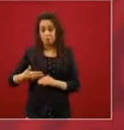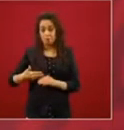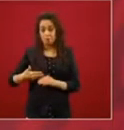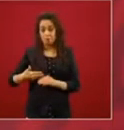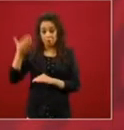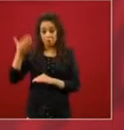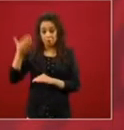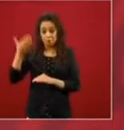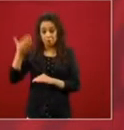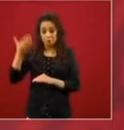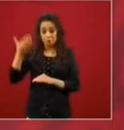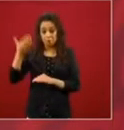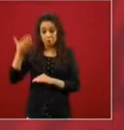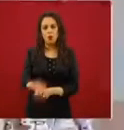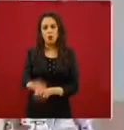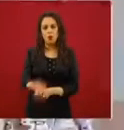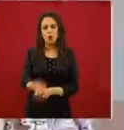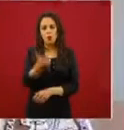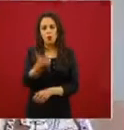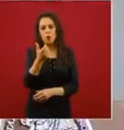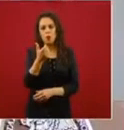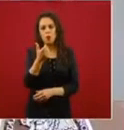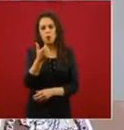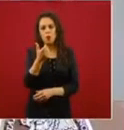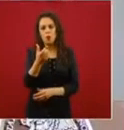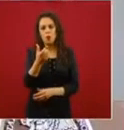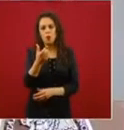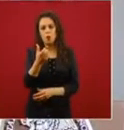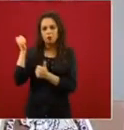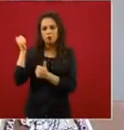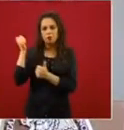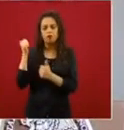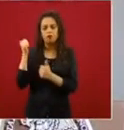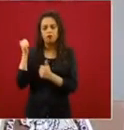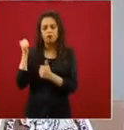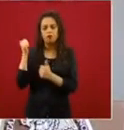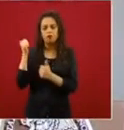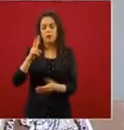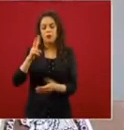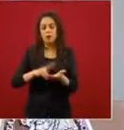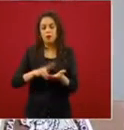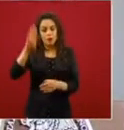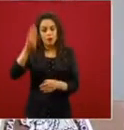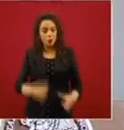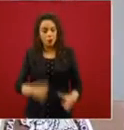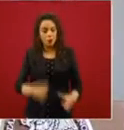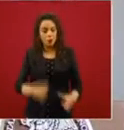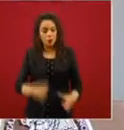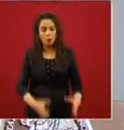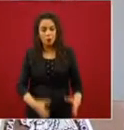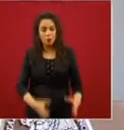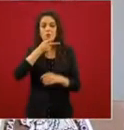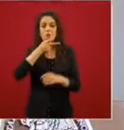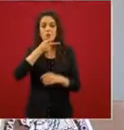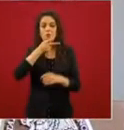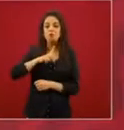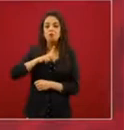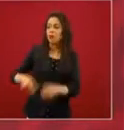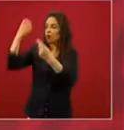tanto dinero por los altos precios del petróleo en el extranjero, creció la